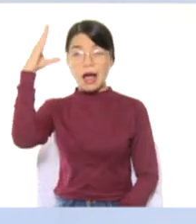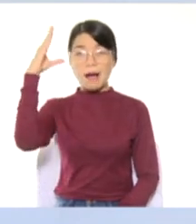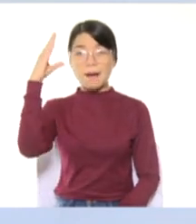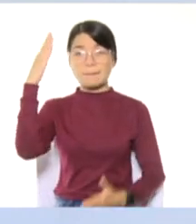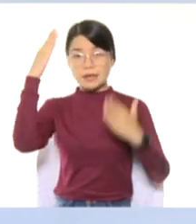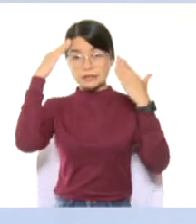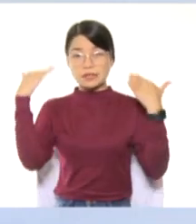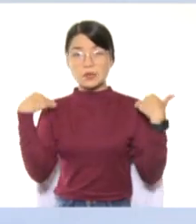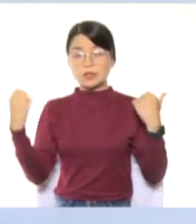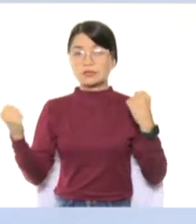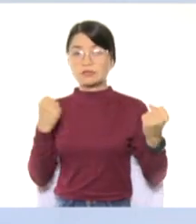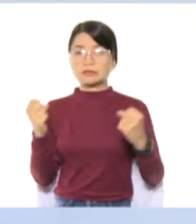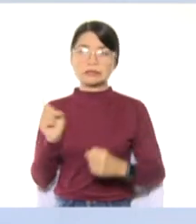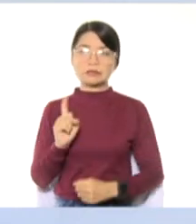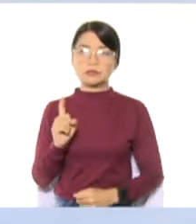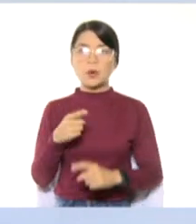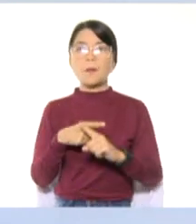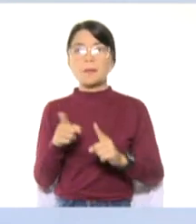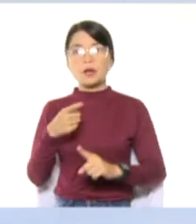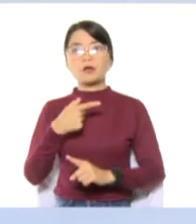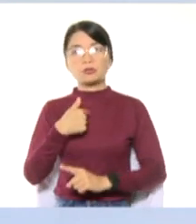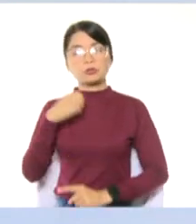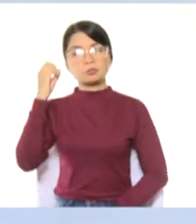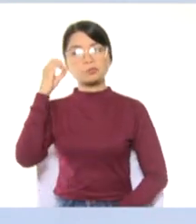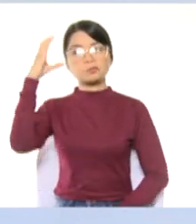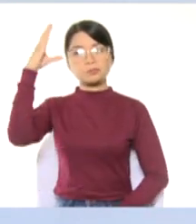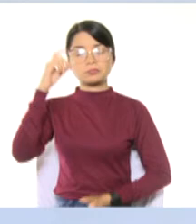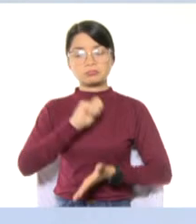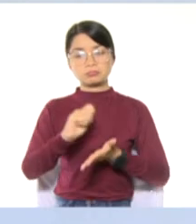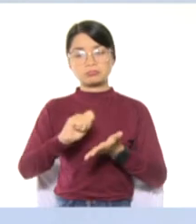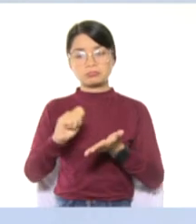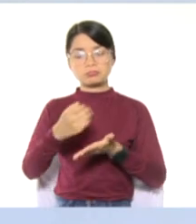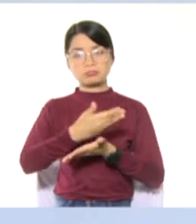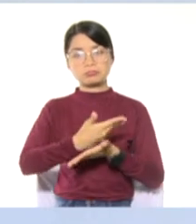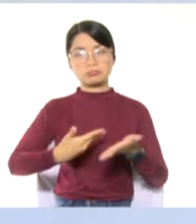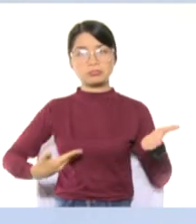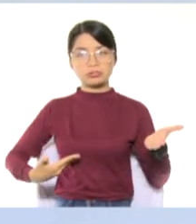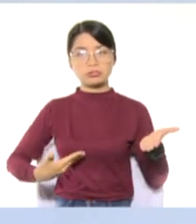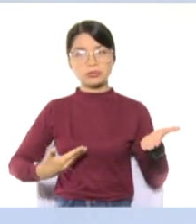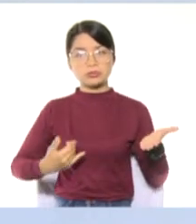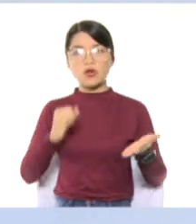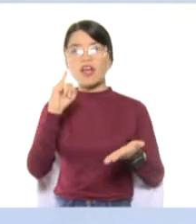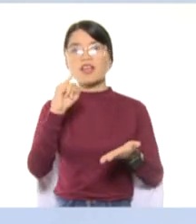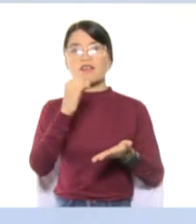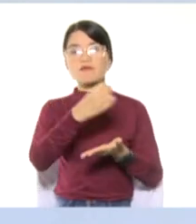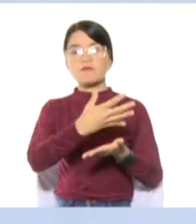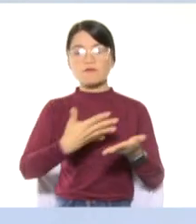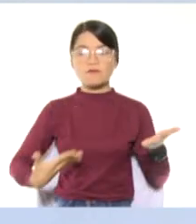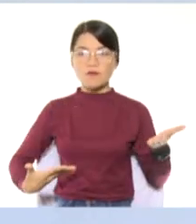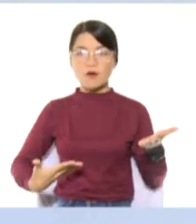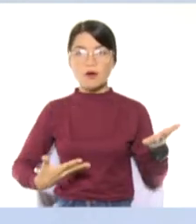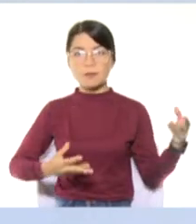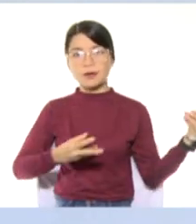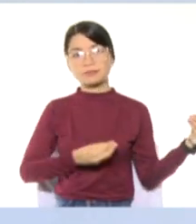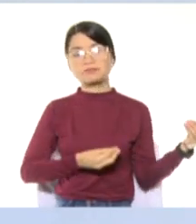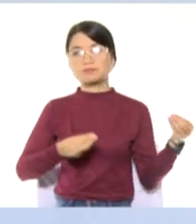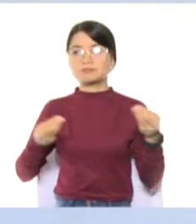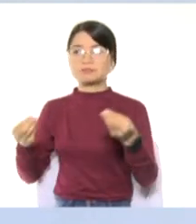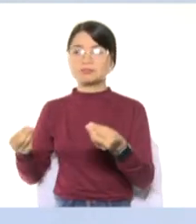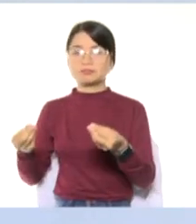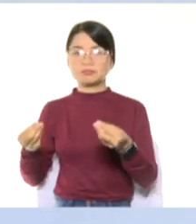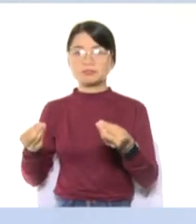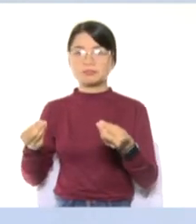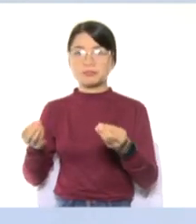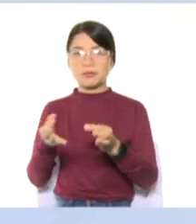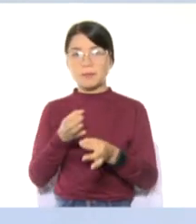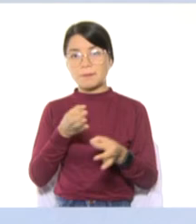la escritura. El poder elaborar esos informes, yo era demasiado exitosa en cuanto a esa asignatura.